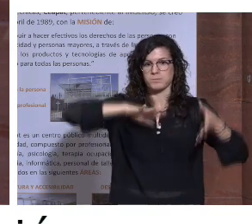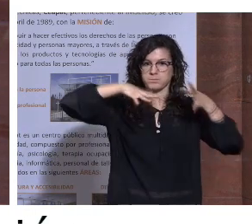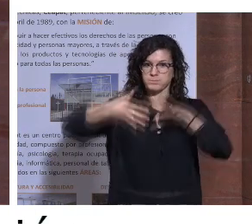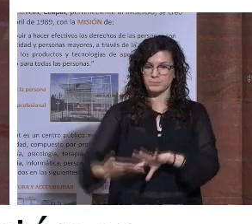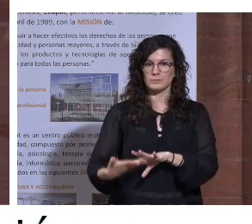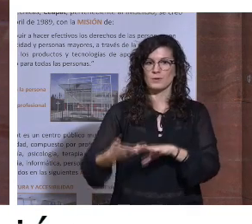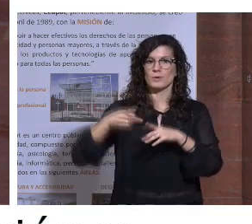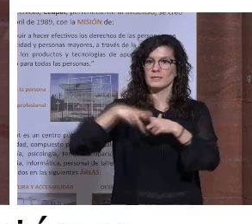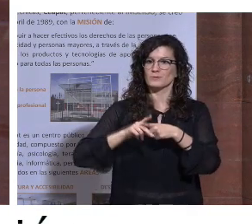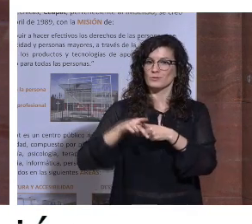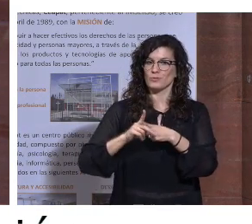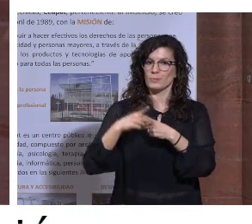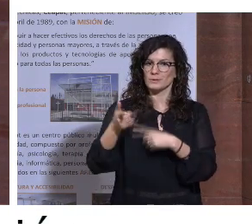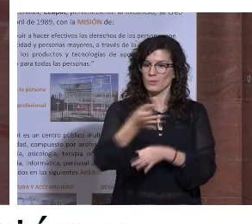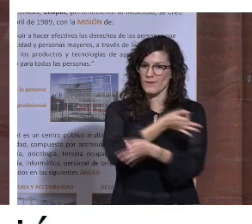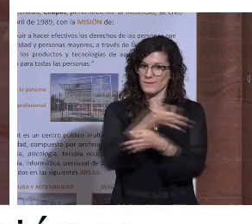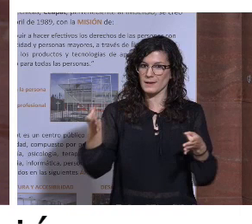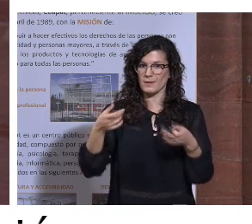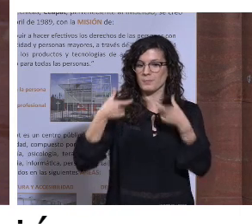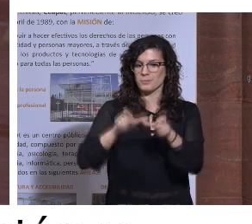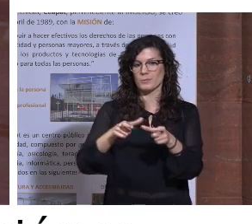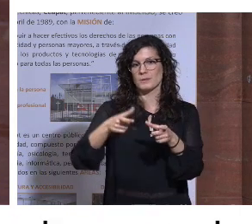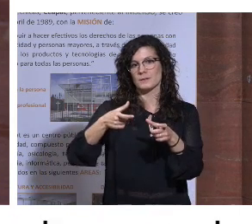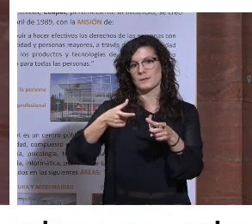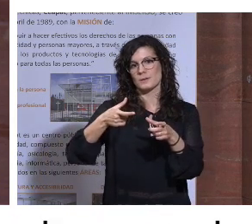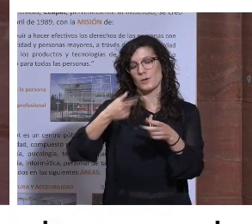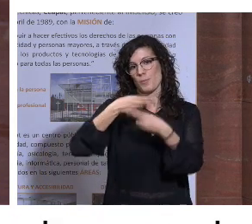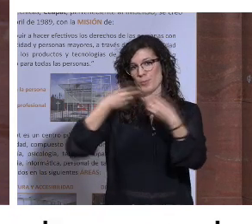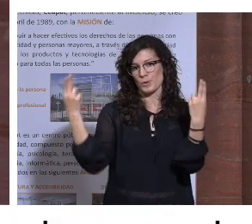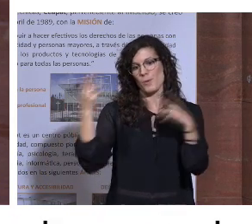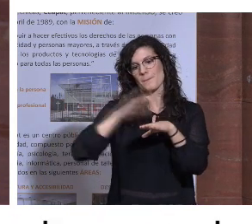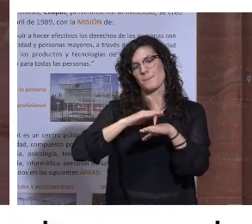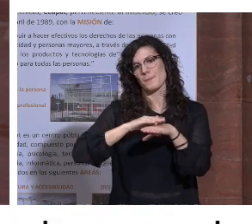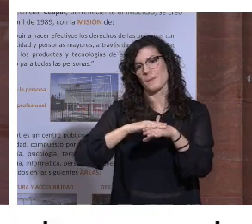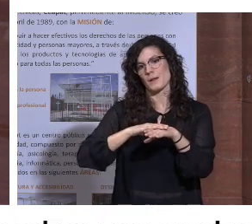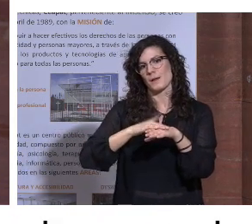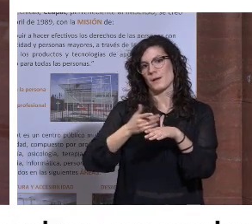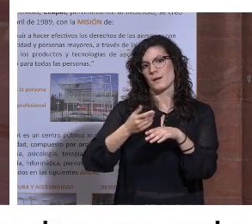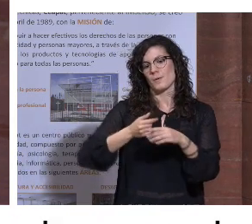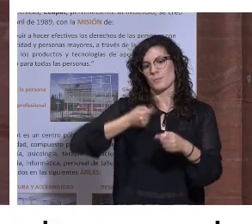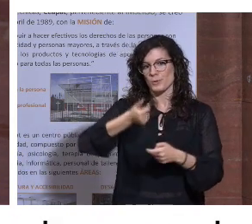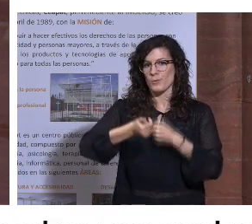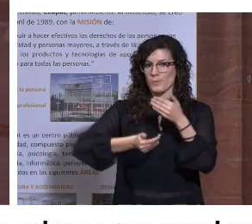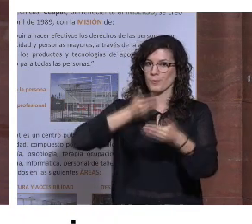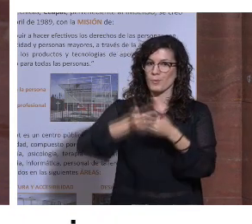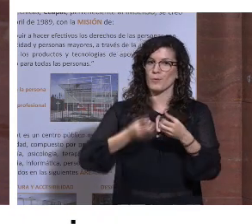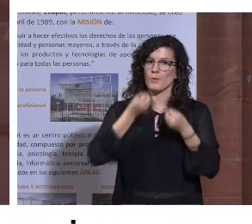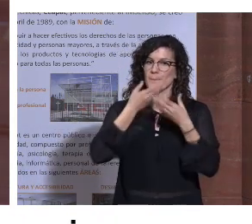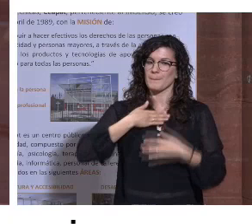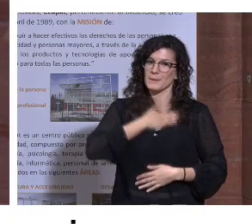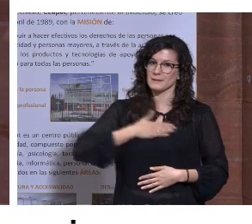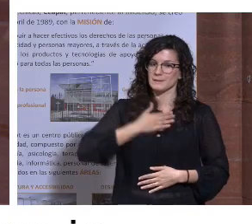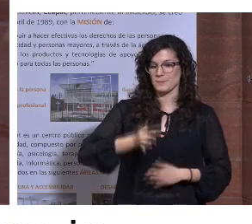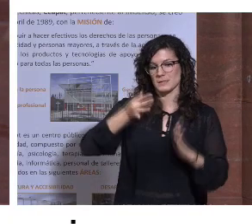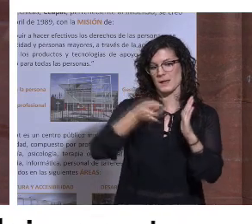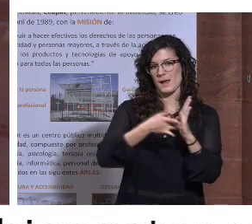instrumento eficaz desde el sector público para ir consiguiendo mayores cotas de bienestar y calidad de vida para un amplio sector de